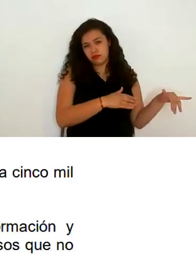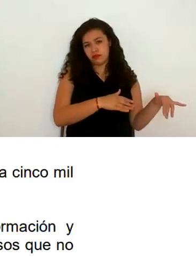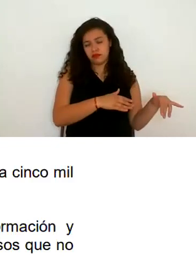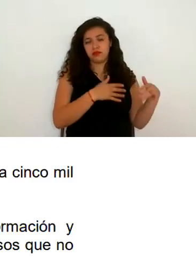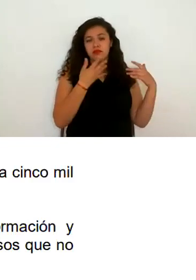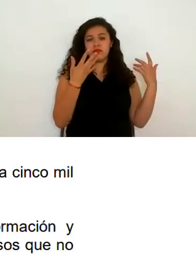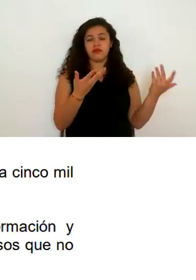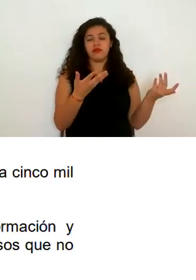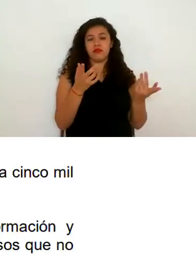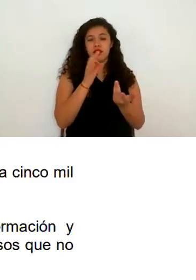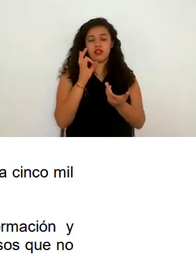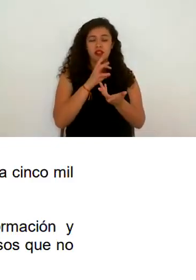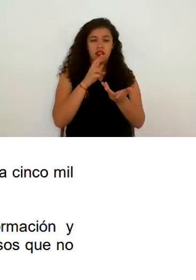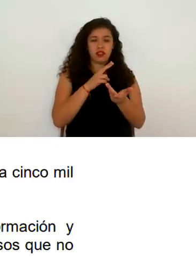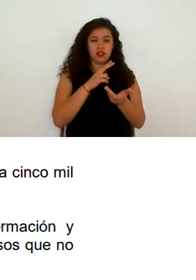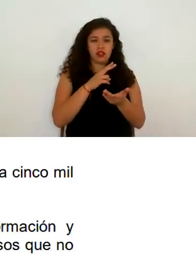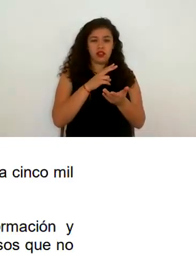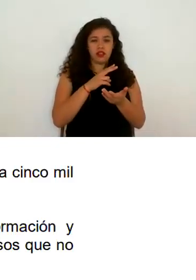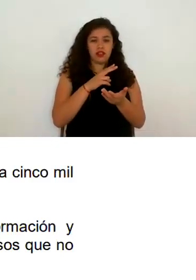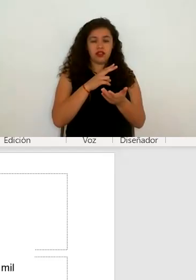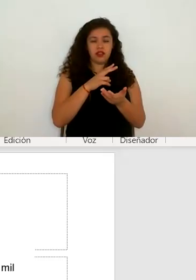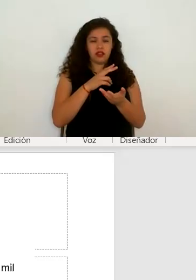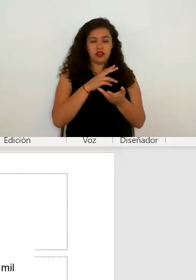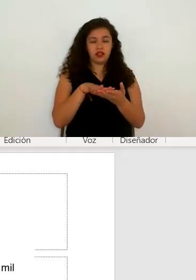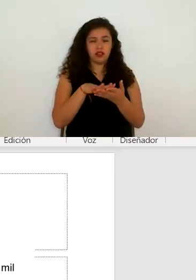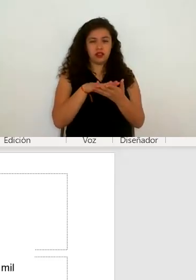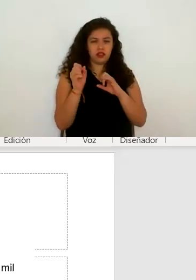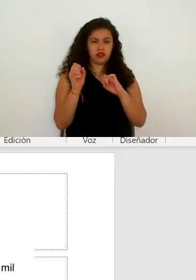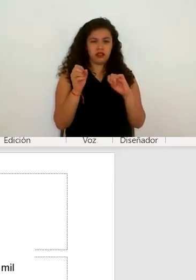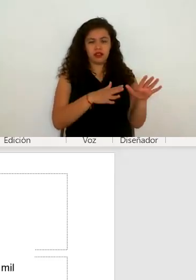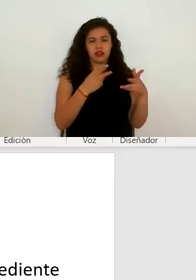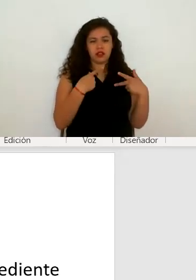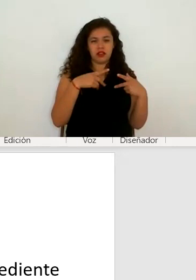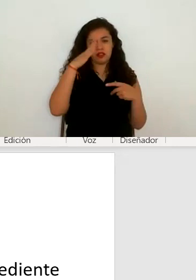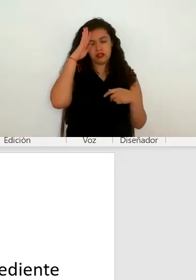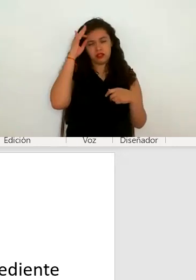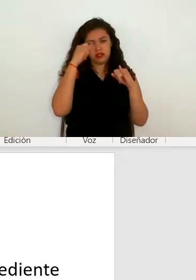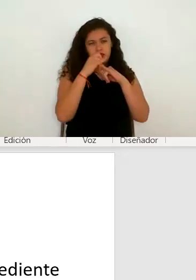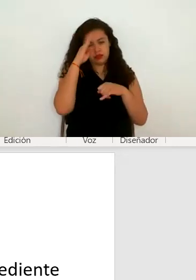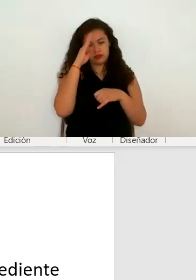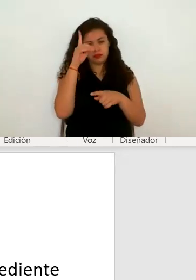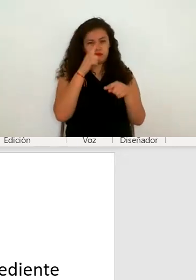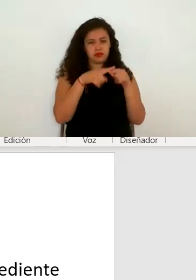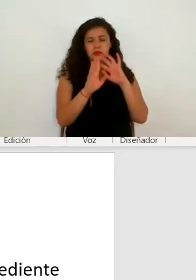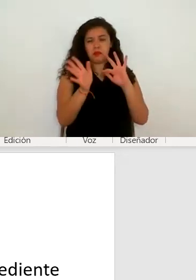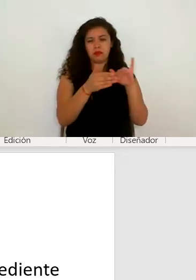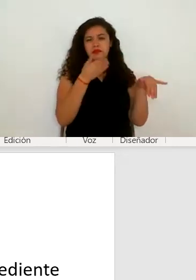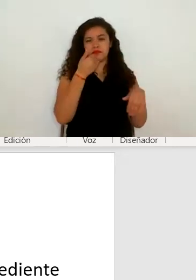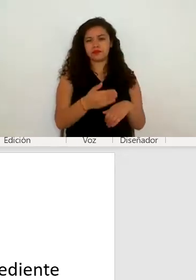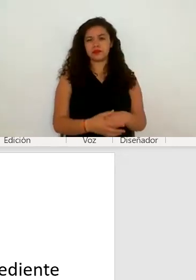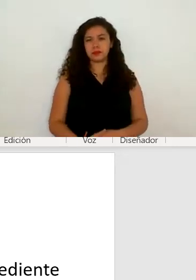momento se ha validado ese dictamen de eliminación por el titular de su institución.